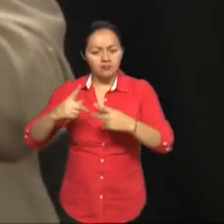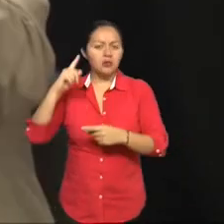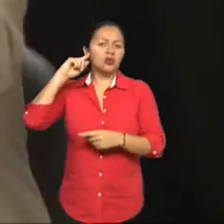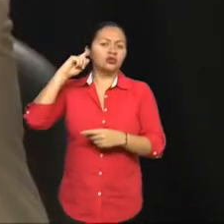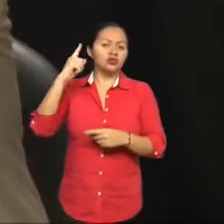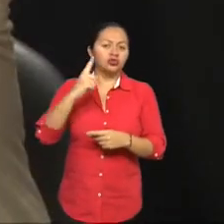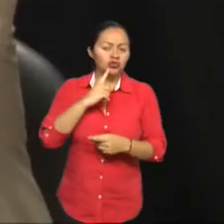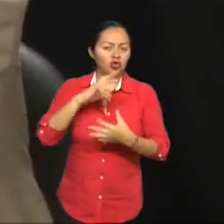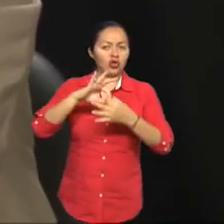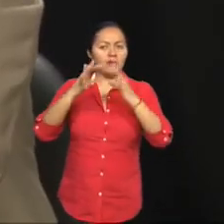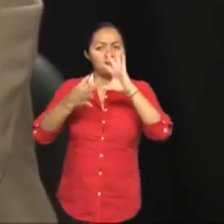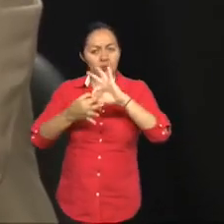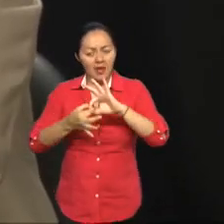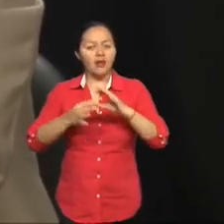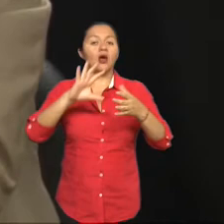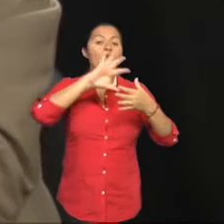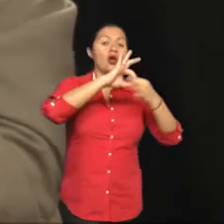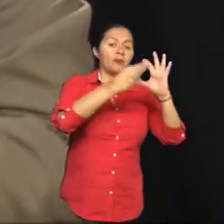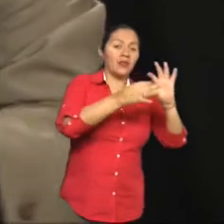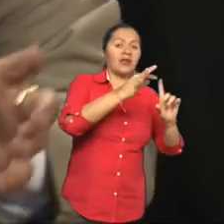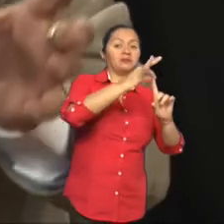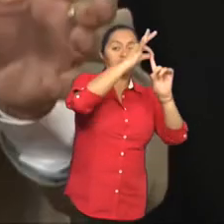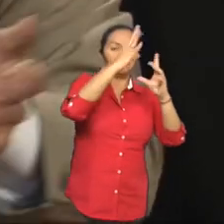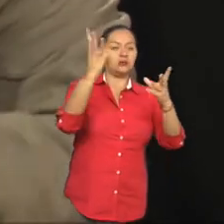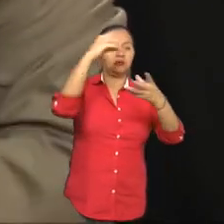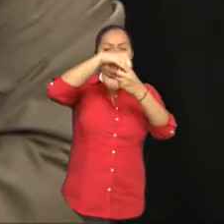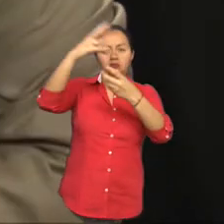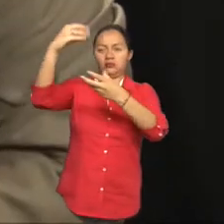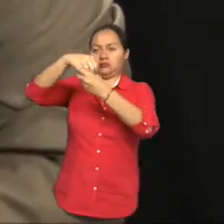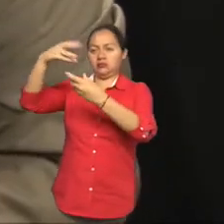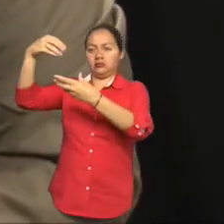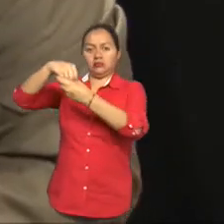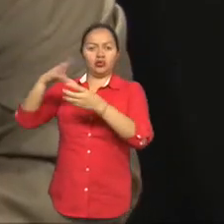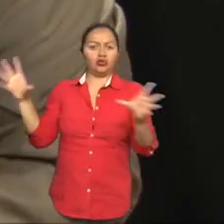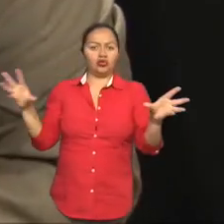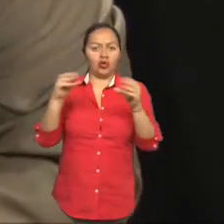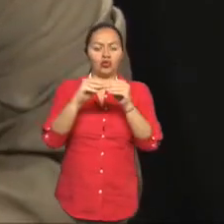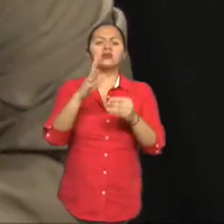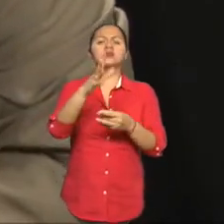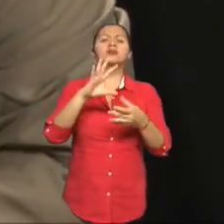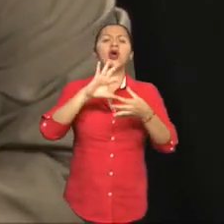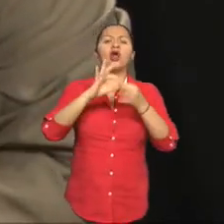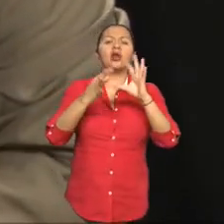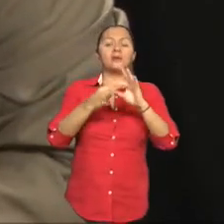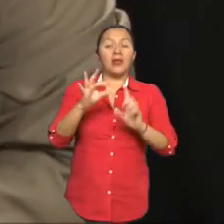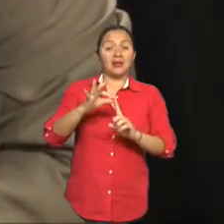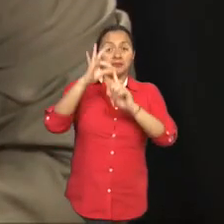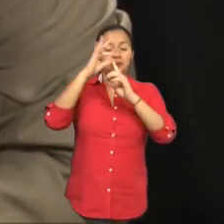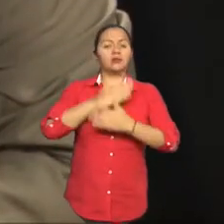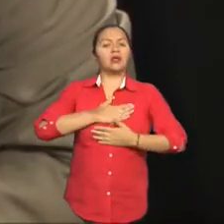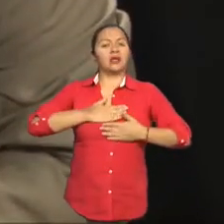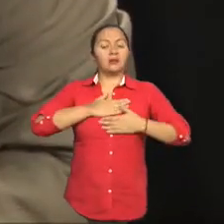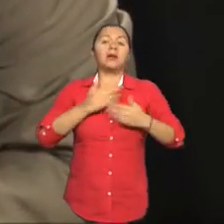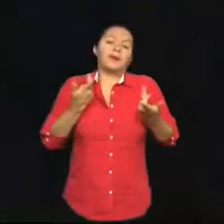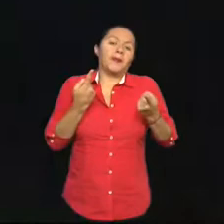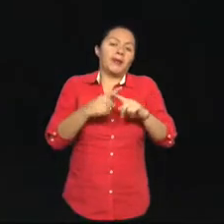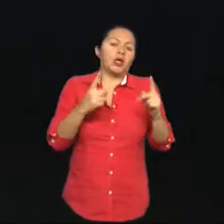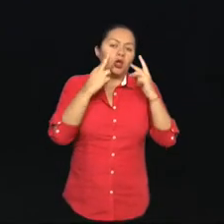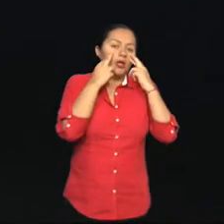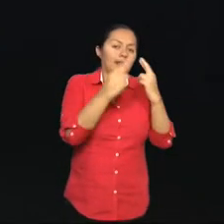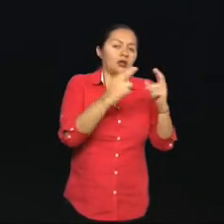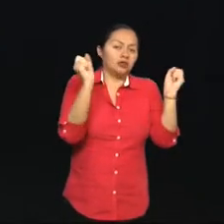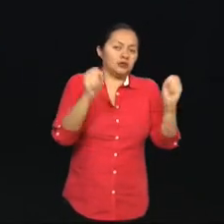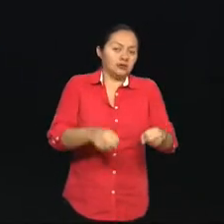sordolímpicos y Olimpiadas Especiales. Esas son las estructuras. Pero Olimpiadas Especiales es recreativo. Pero es reconocido. Es de